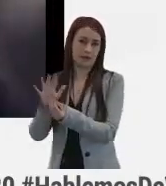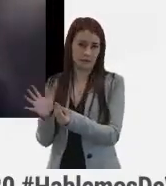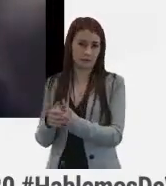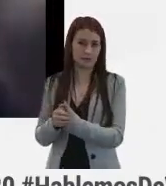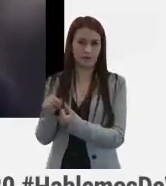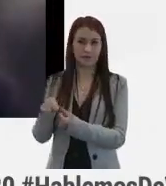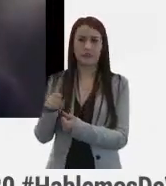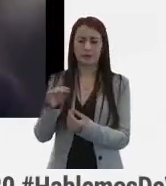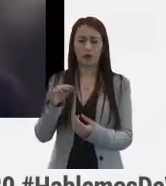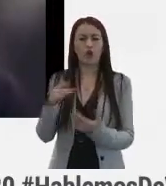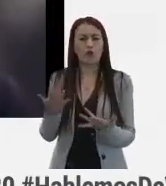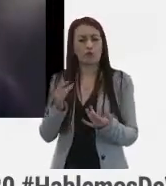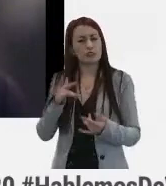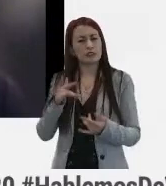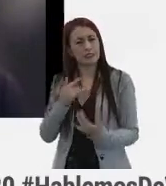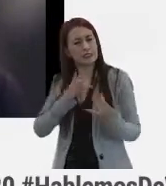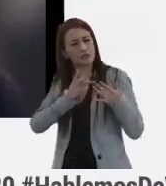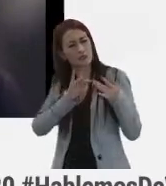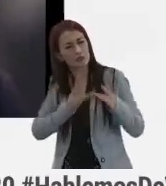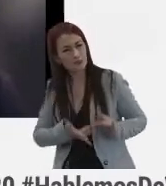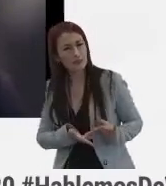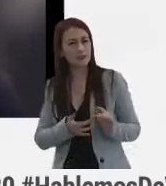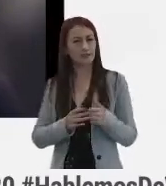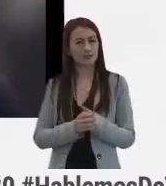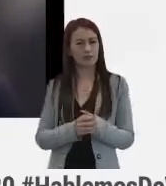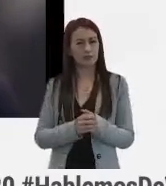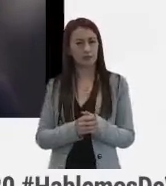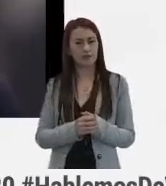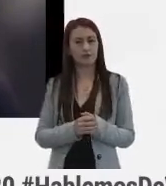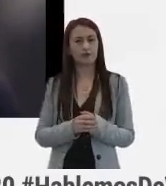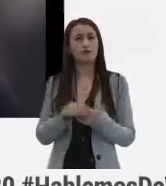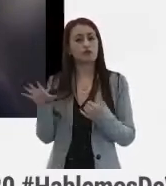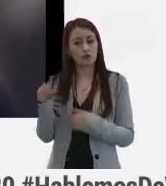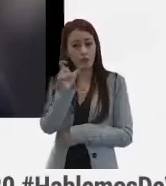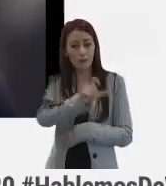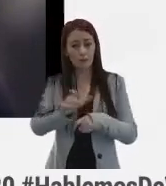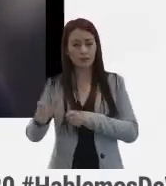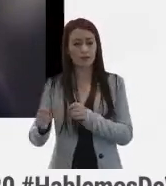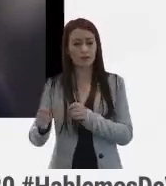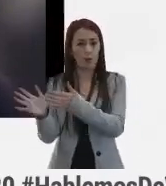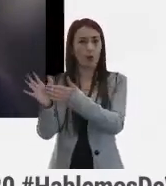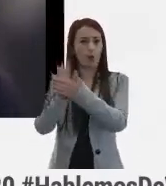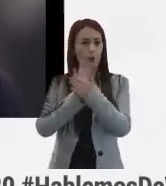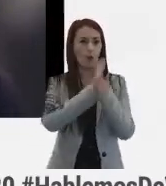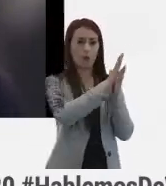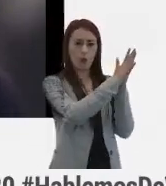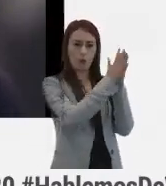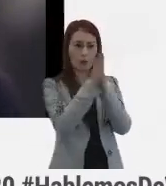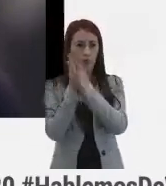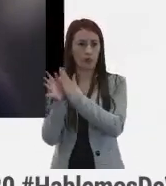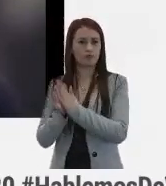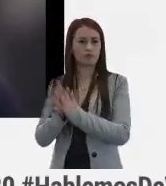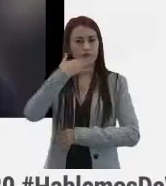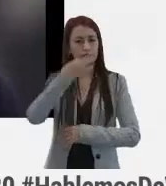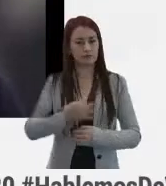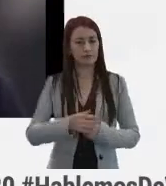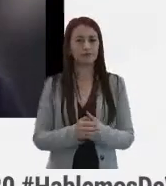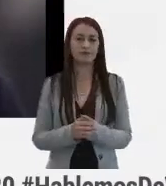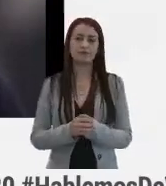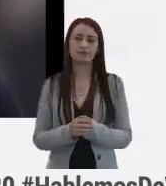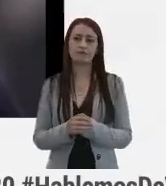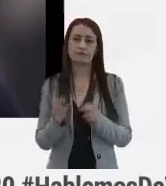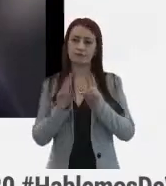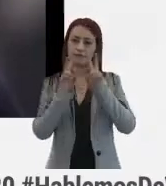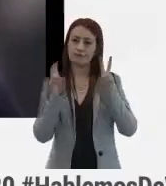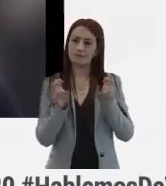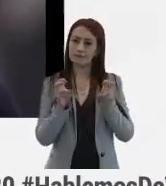el sufrimiento. Todos están contando su parte de la verdad. Sobre esa base, la